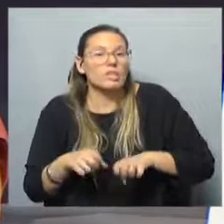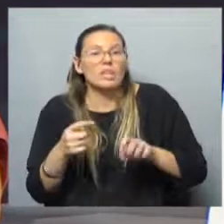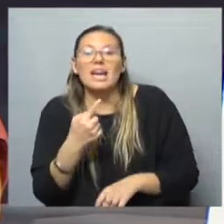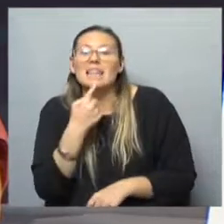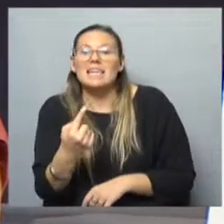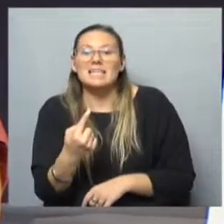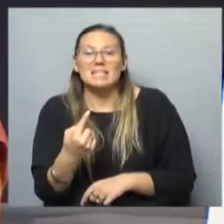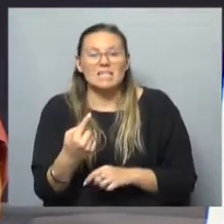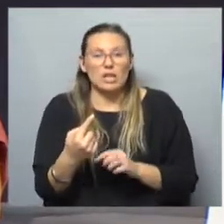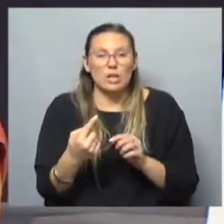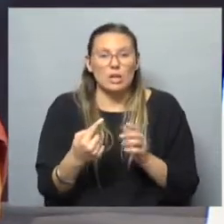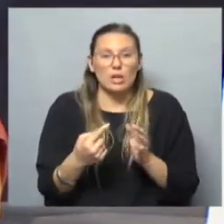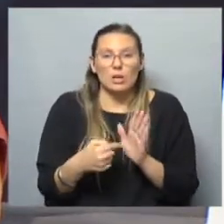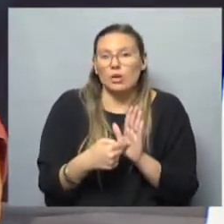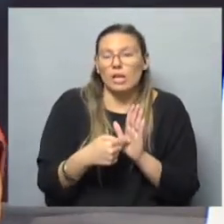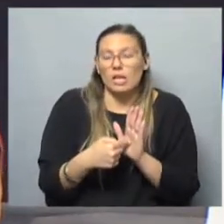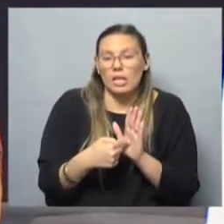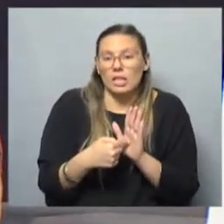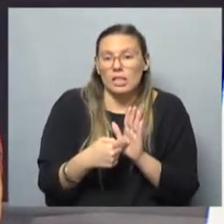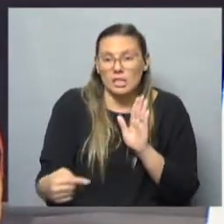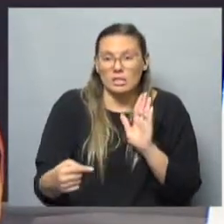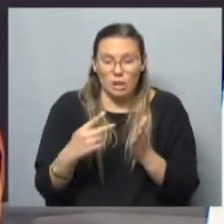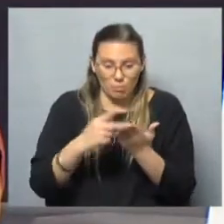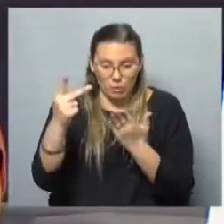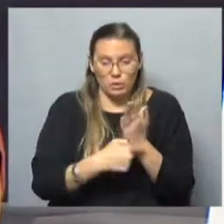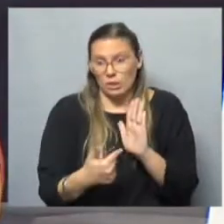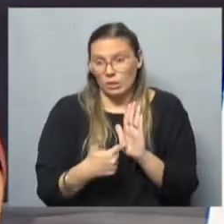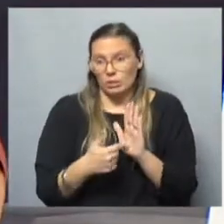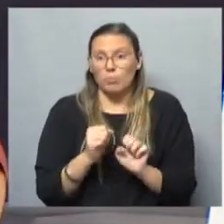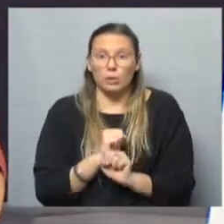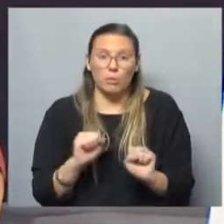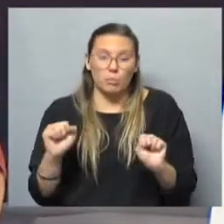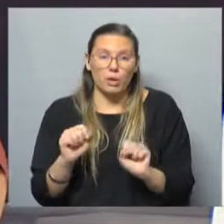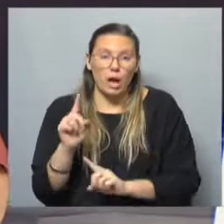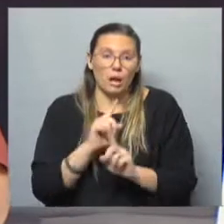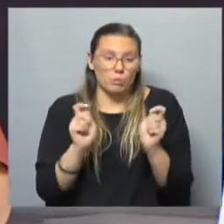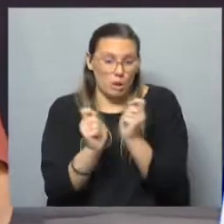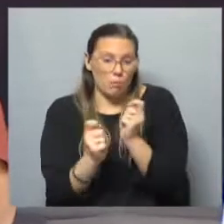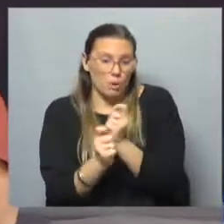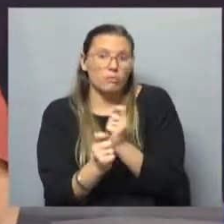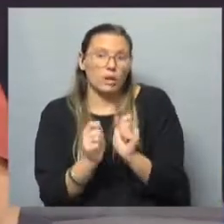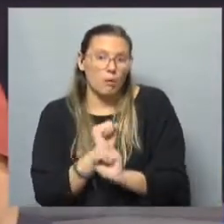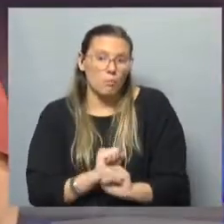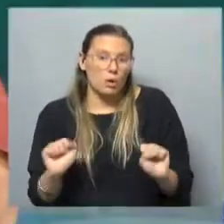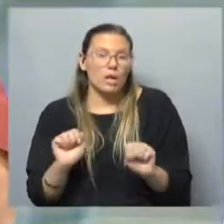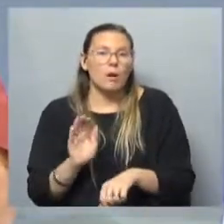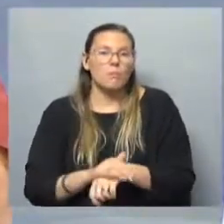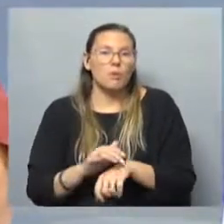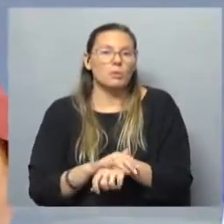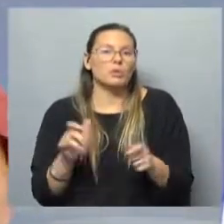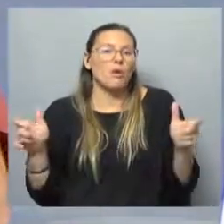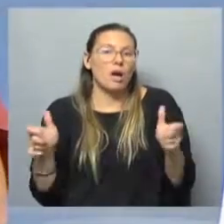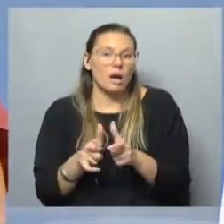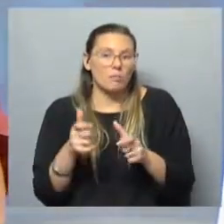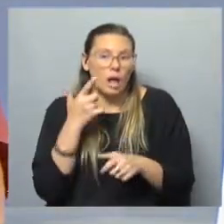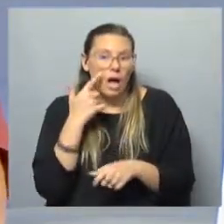dice definitivamente, en lo que va a decir definitivamente este proyecto, porque puede ser que le hagan alguna modificación cuando ingrese a las cámaras